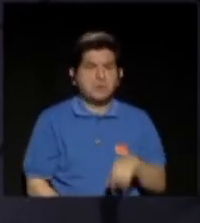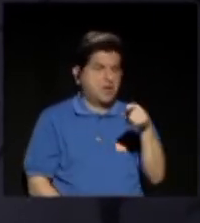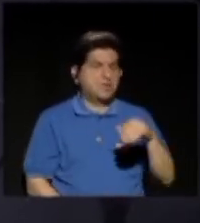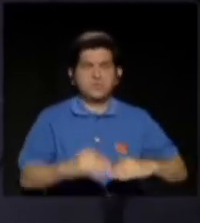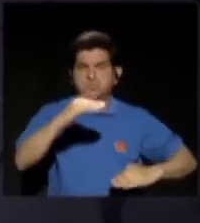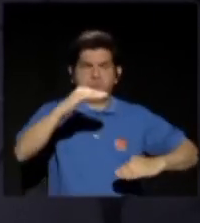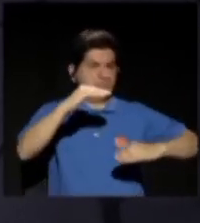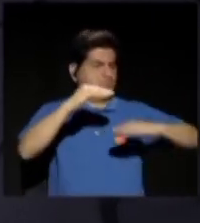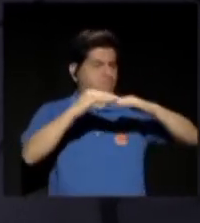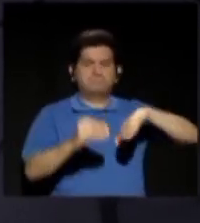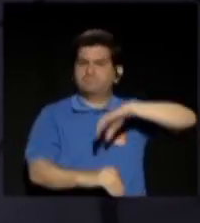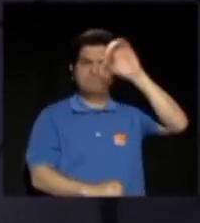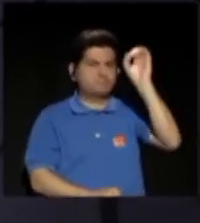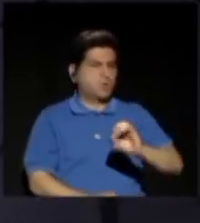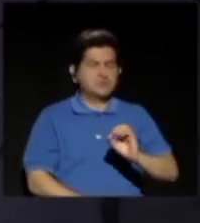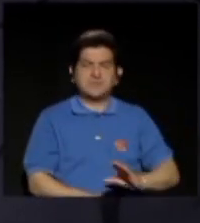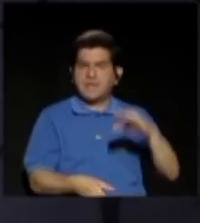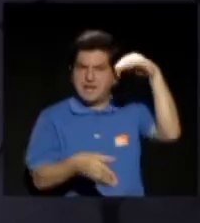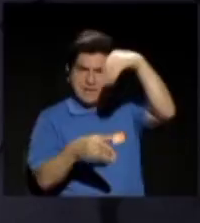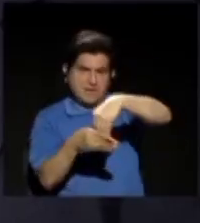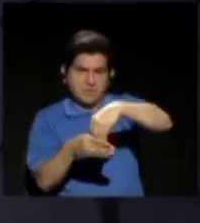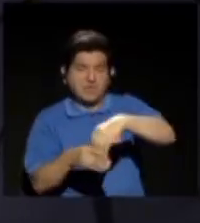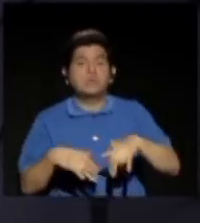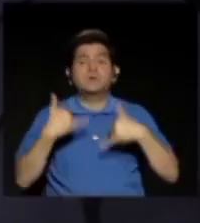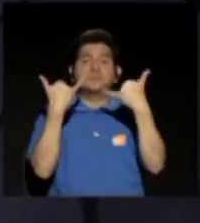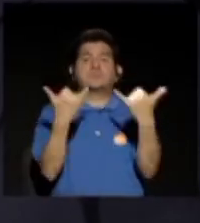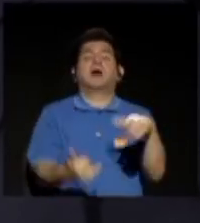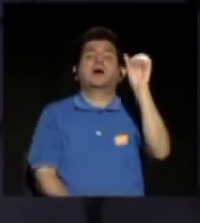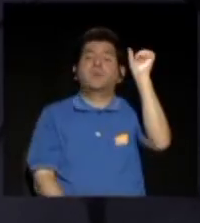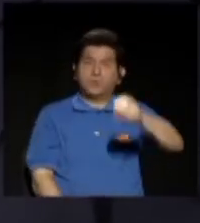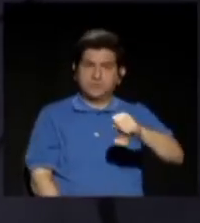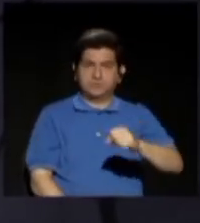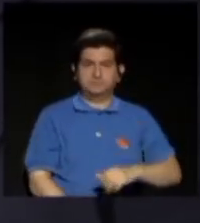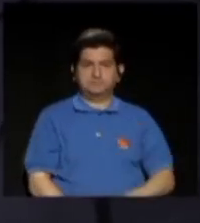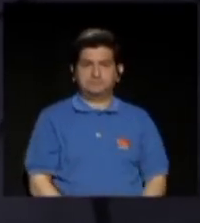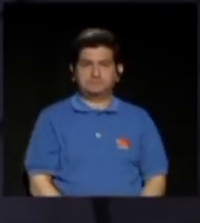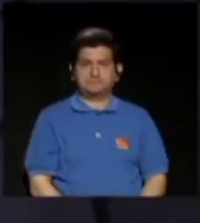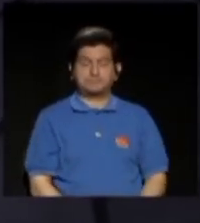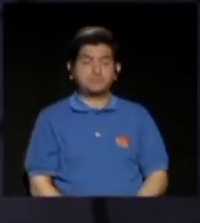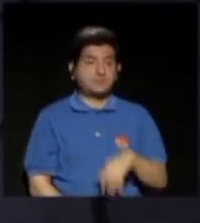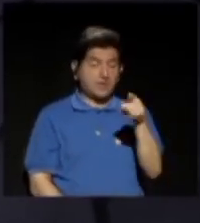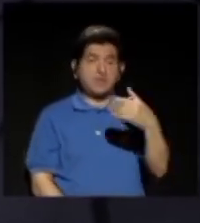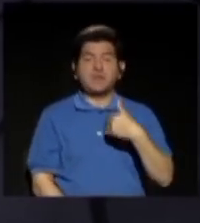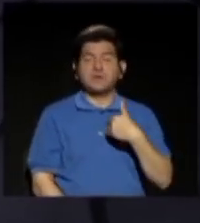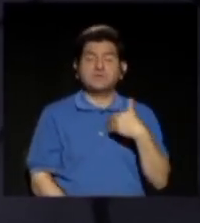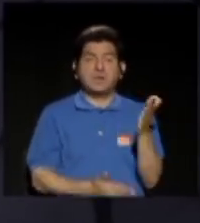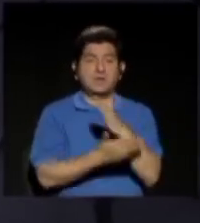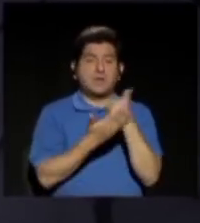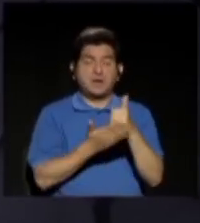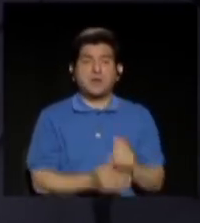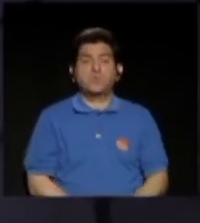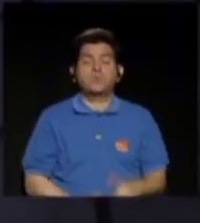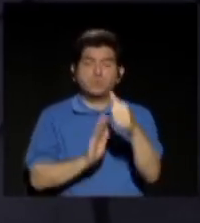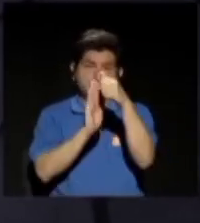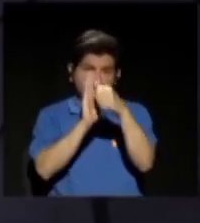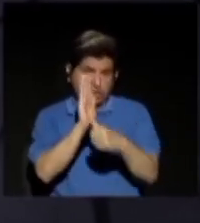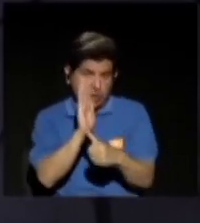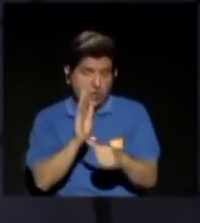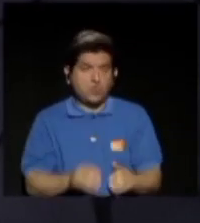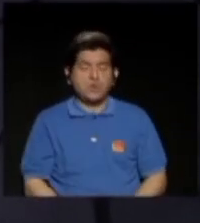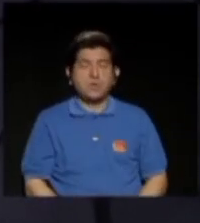los porcentajes para conformar la canasta y ahora sí se están incluyendo. Y dentro de ellos tenemos algunos como la cirugía,